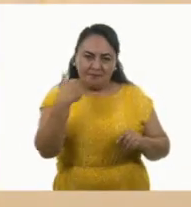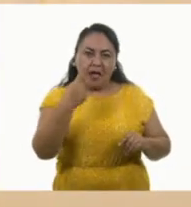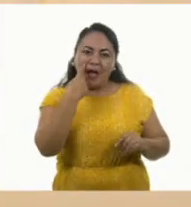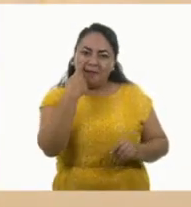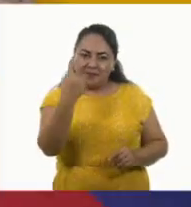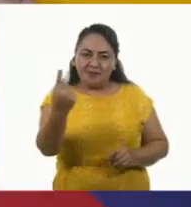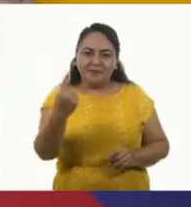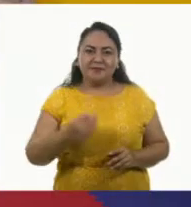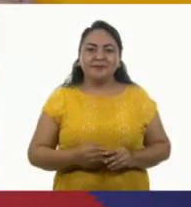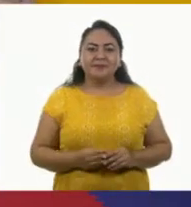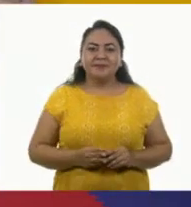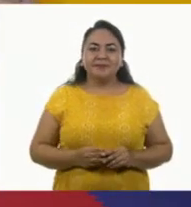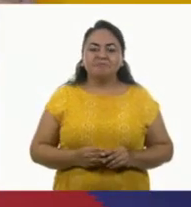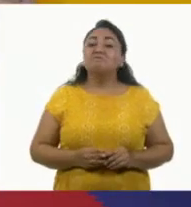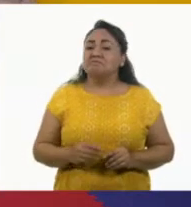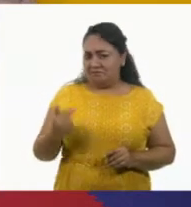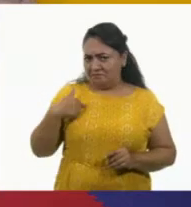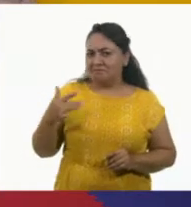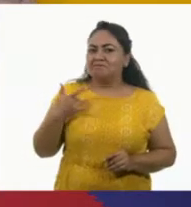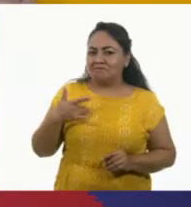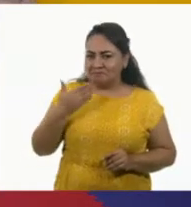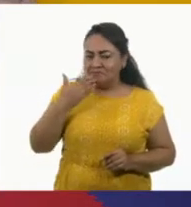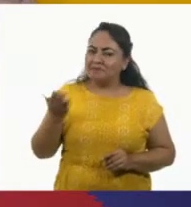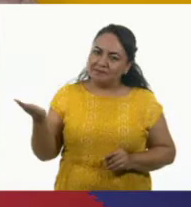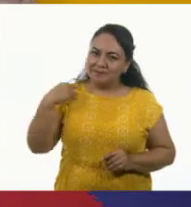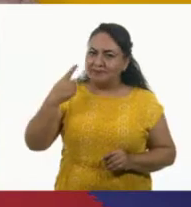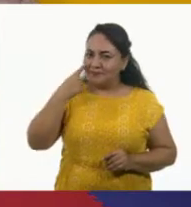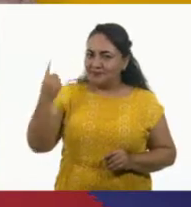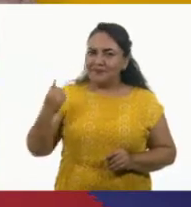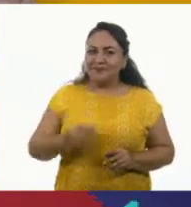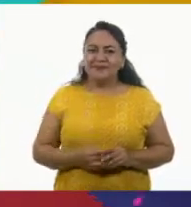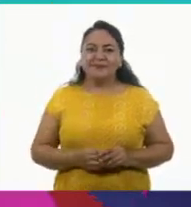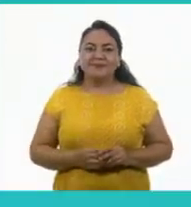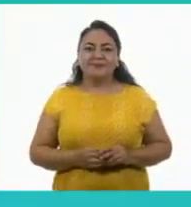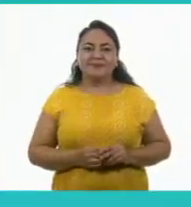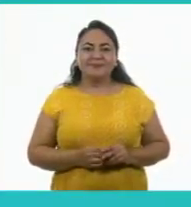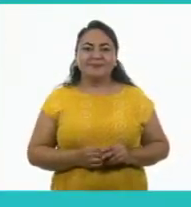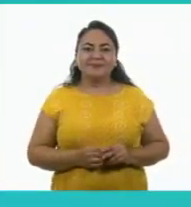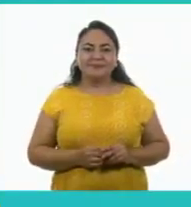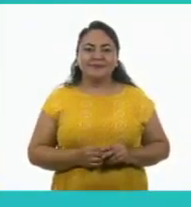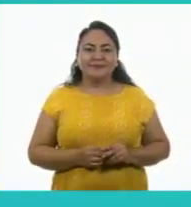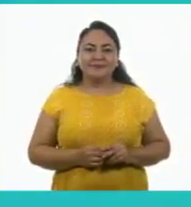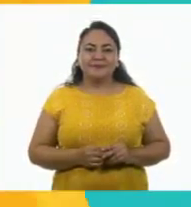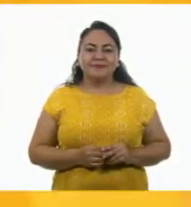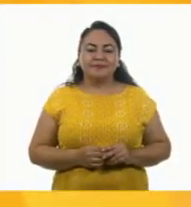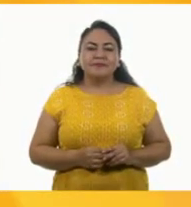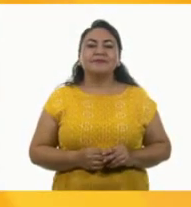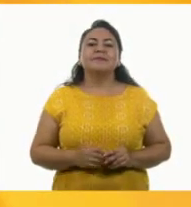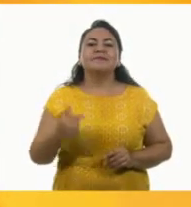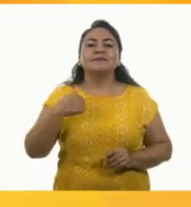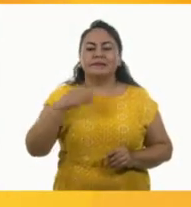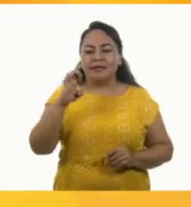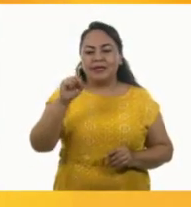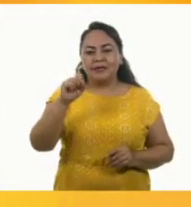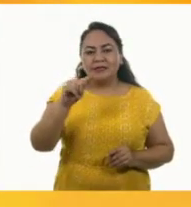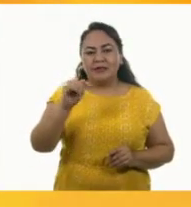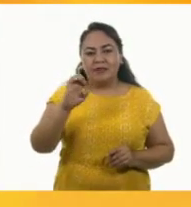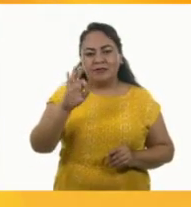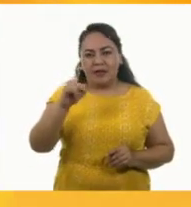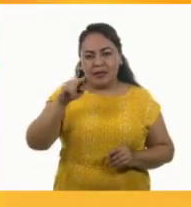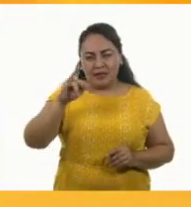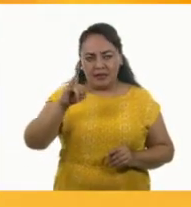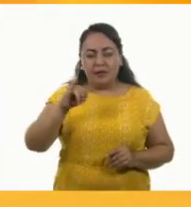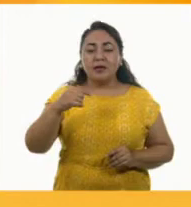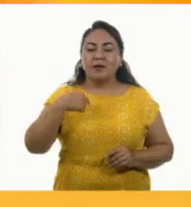a verlo? Me parece muy bien, vamos a verlo. Mi nombre es Stephanie García, soy la mamá de Héctor.